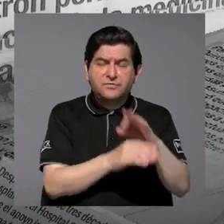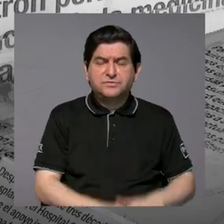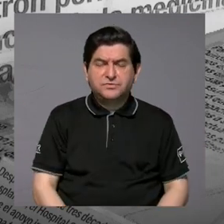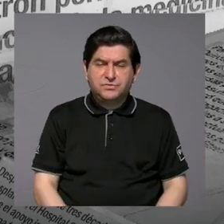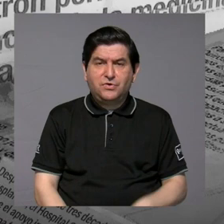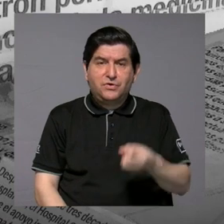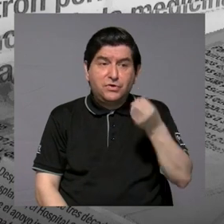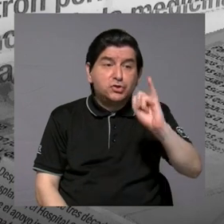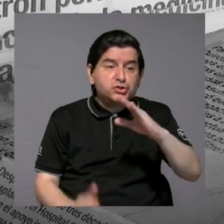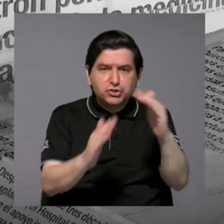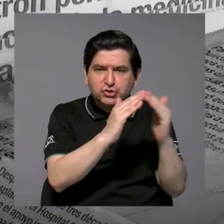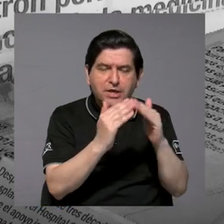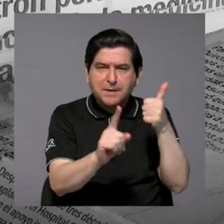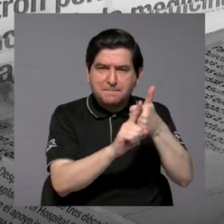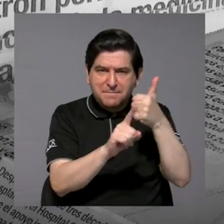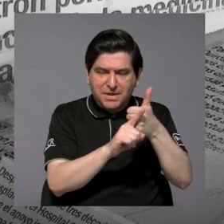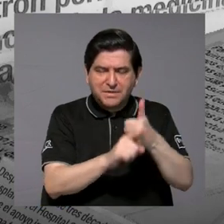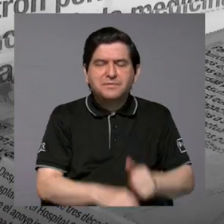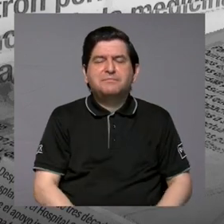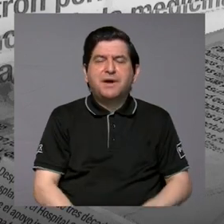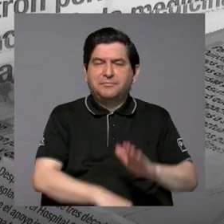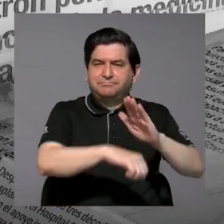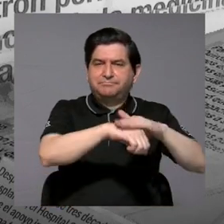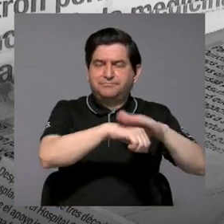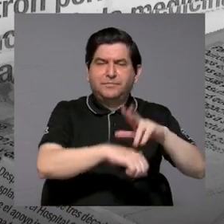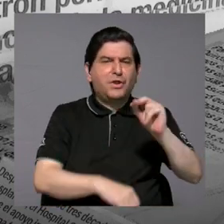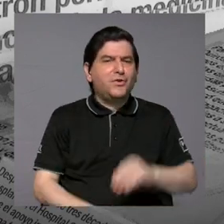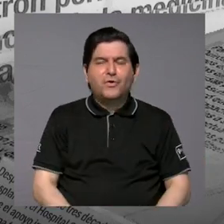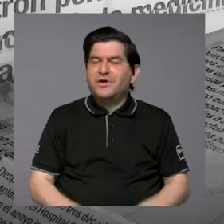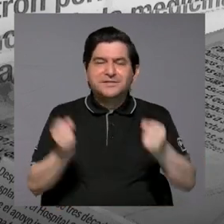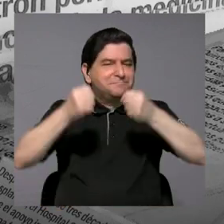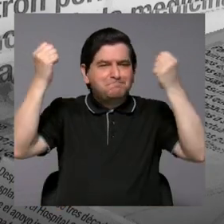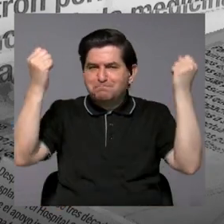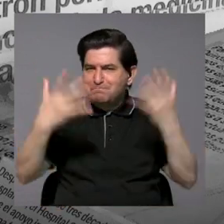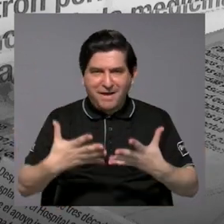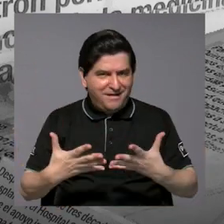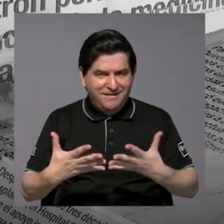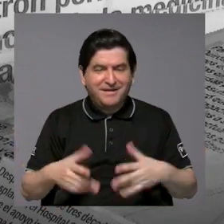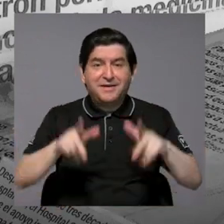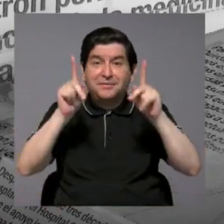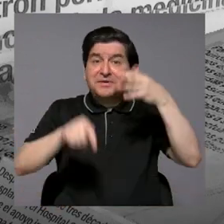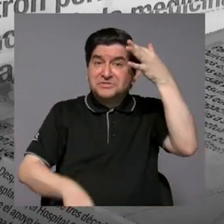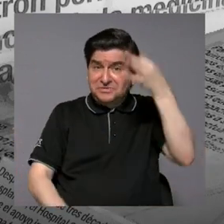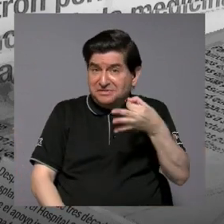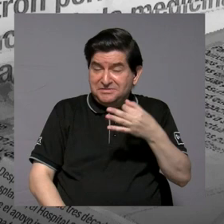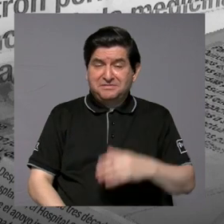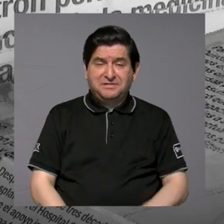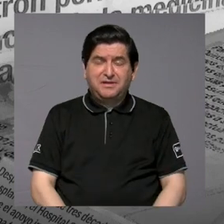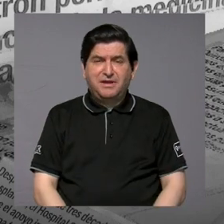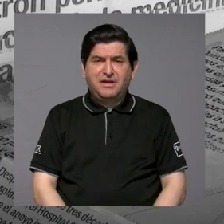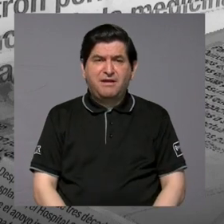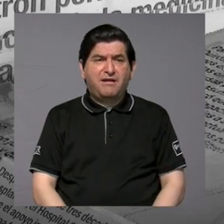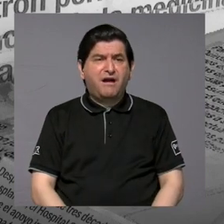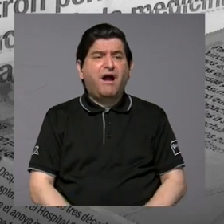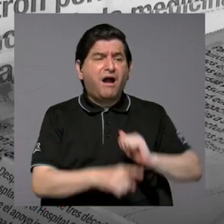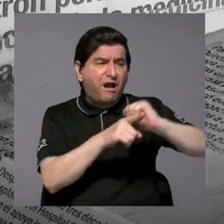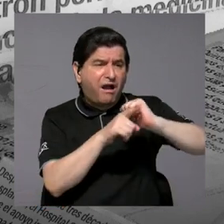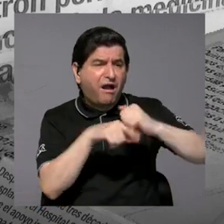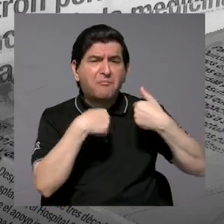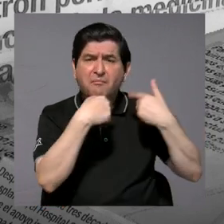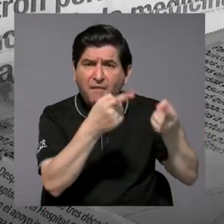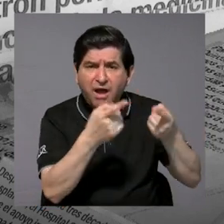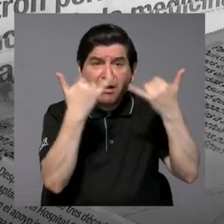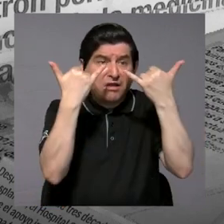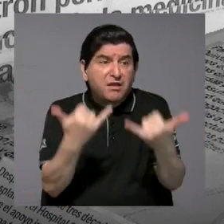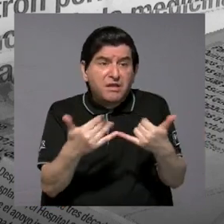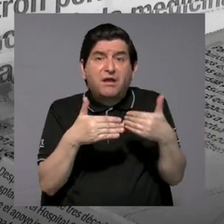medida que la misma comunidad lo haga funcionar esto tampoco es una varita mágica verdad A veces la gente pretende de que lleven a una capacitación